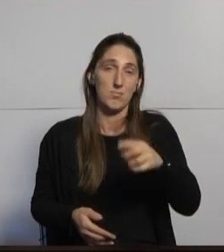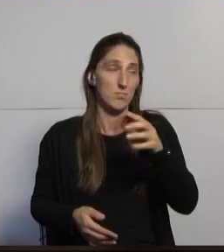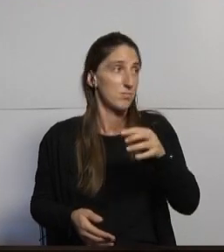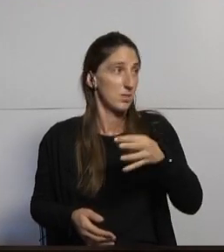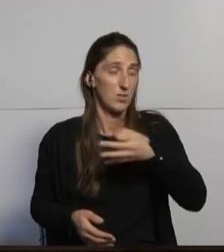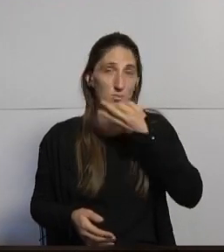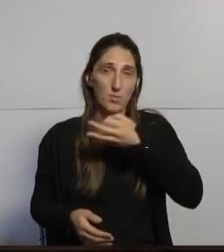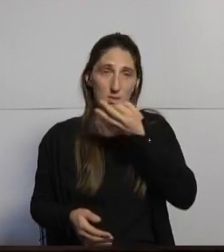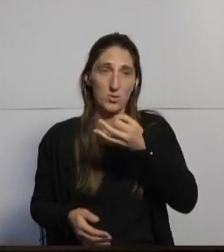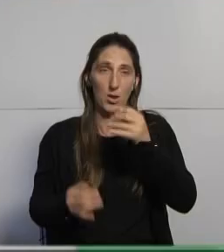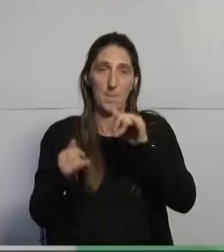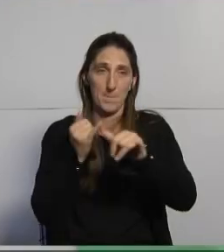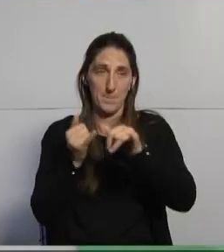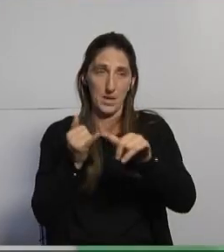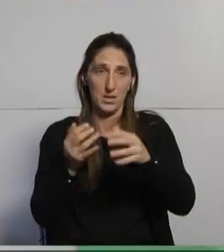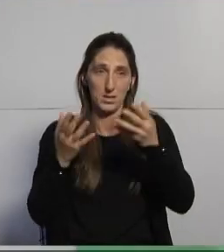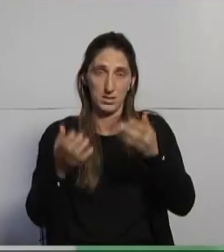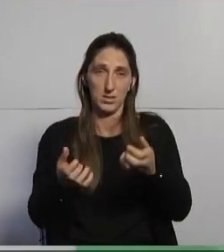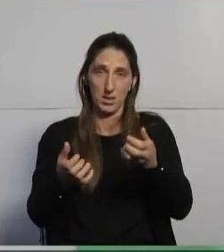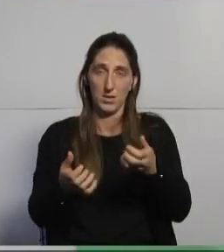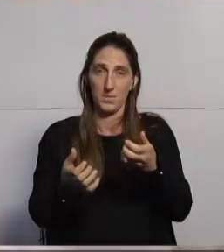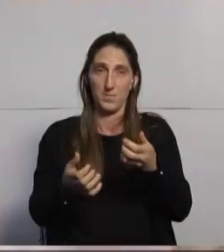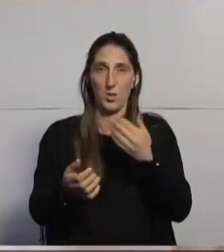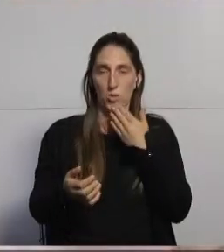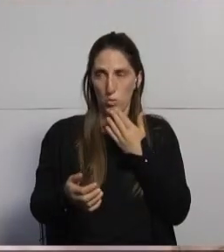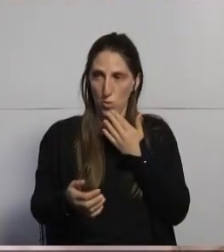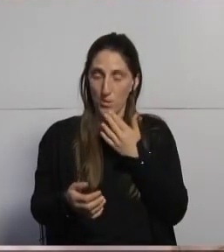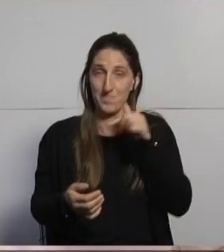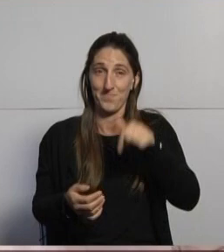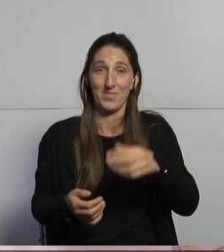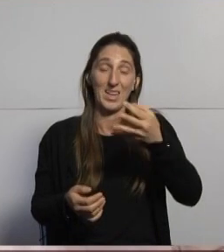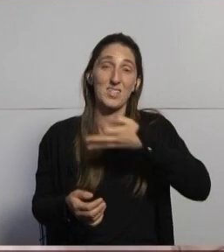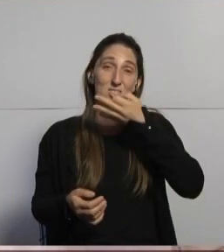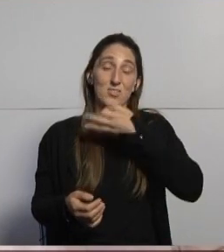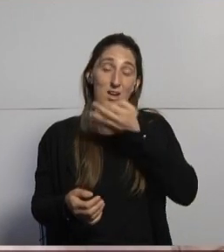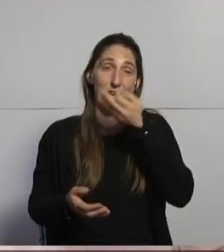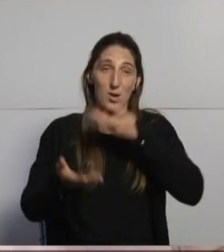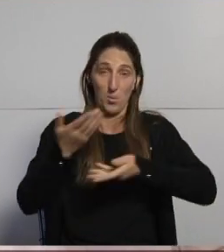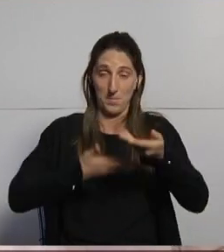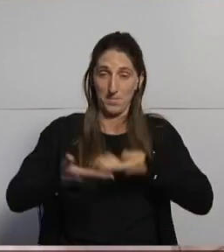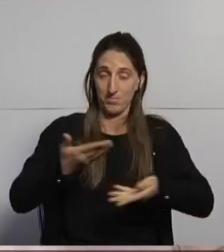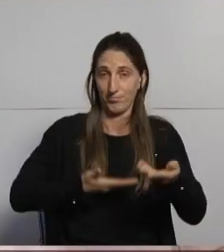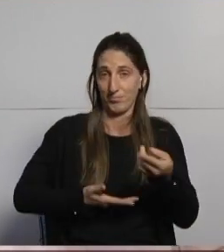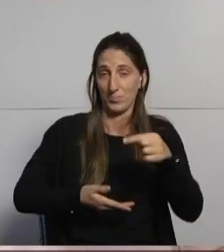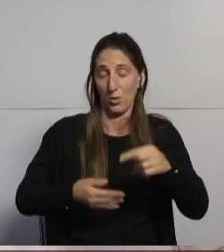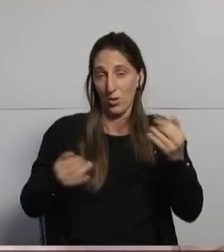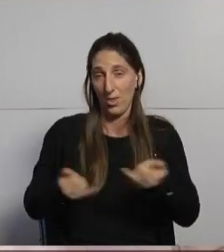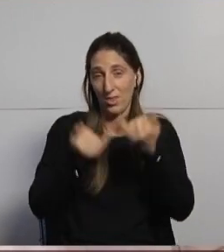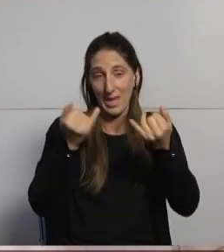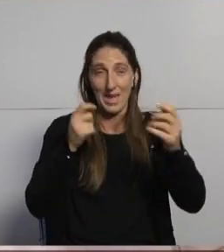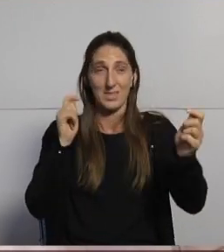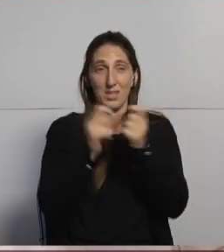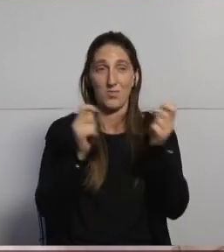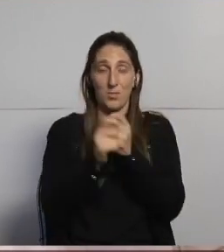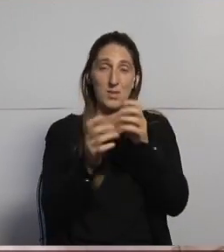correo electrónico por si quieren contactarme o les surgen dudas. La charla que traje para compartir con ustedes en el día de hoy se llama Transformación